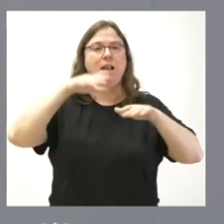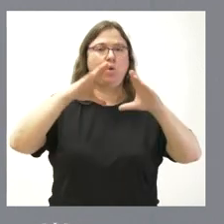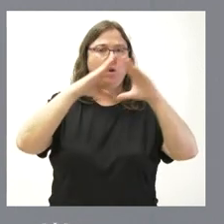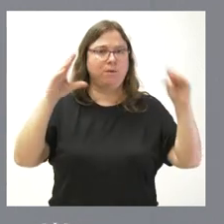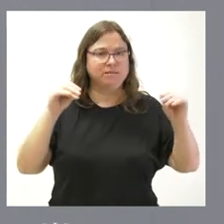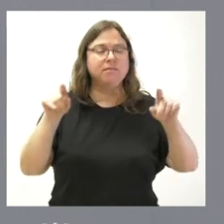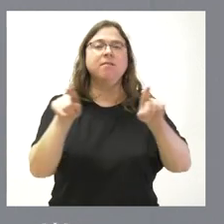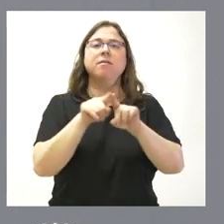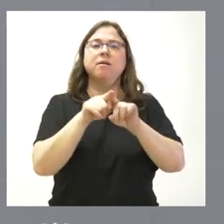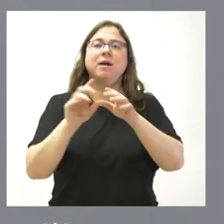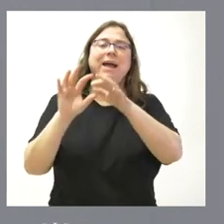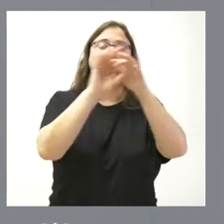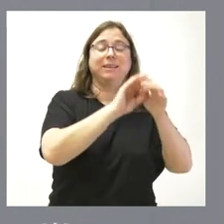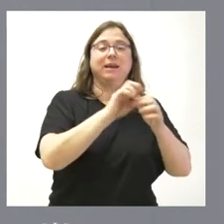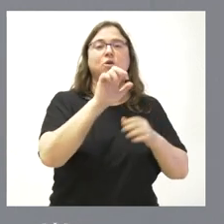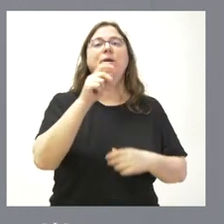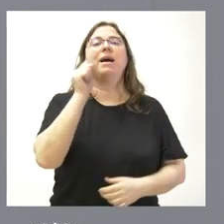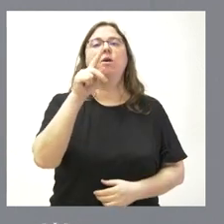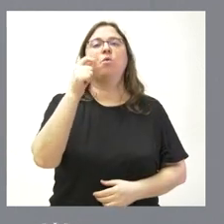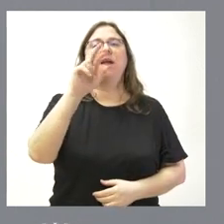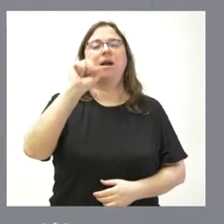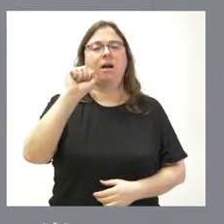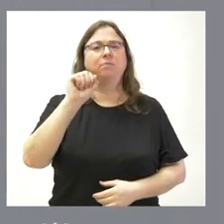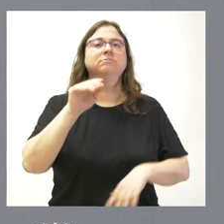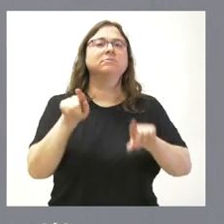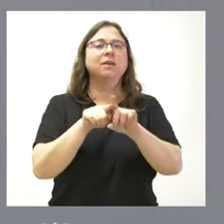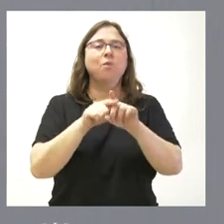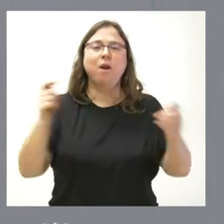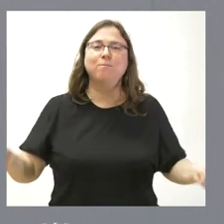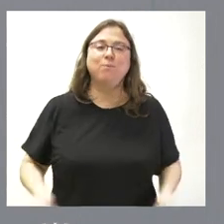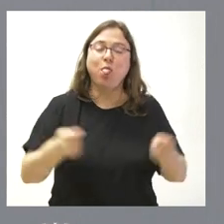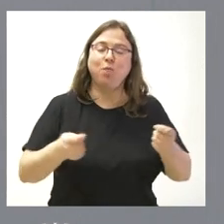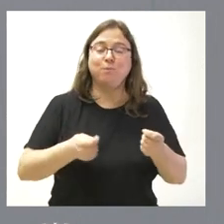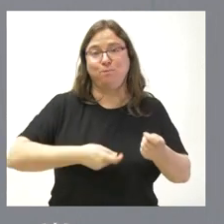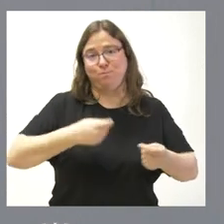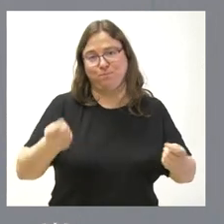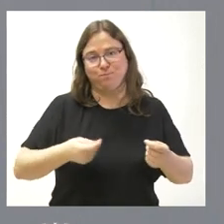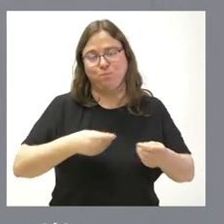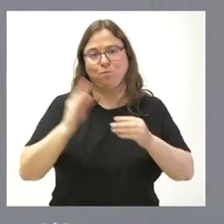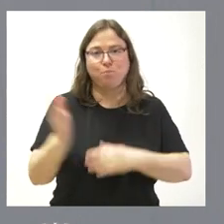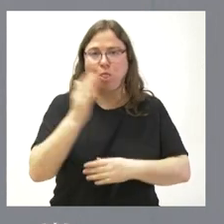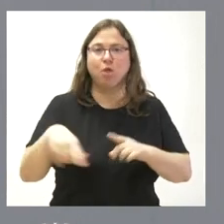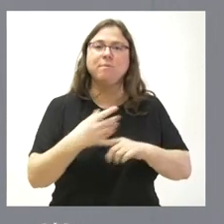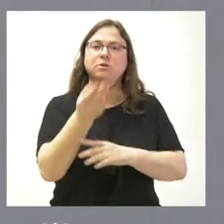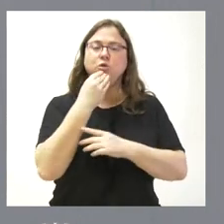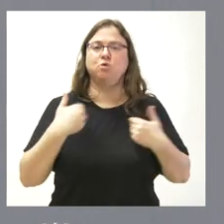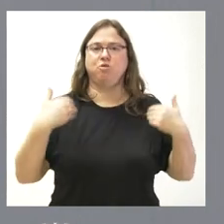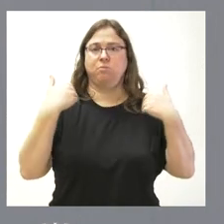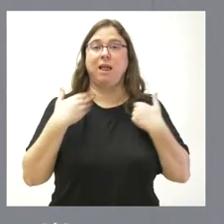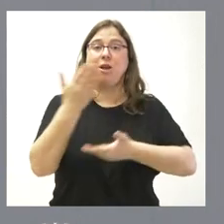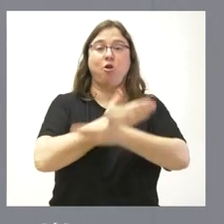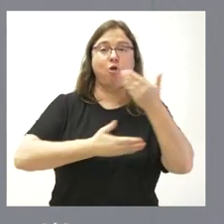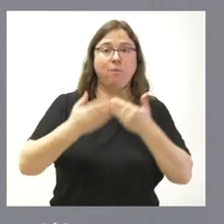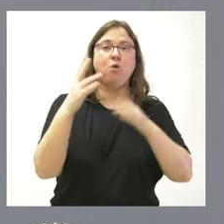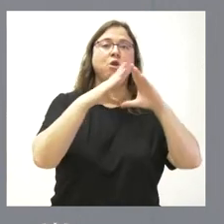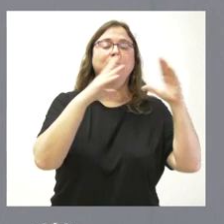europea eureca pro es un máster de producción y consumo responsable en colaboración con dos universidades en Austria y en